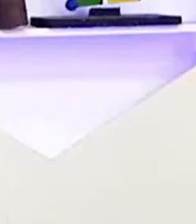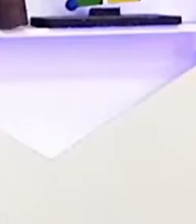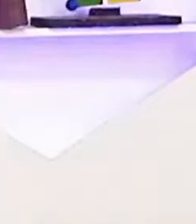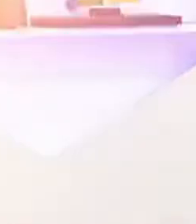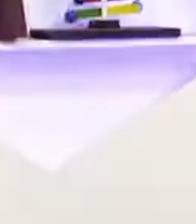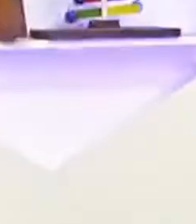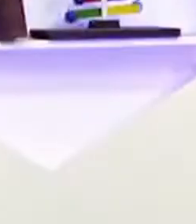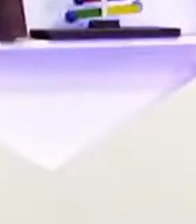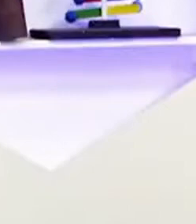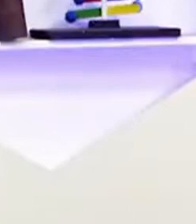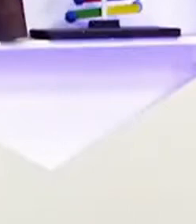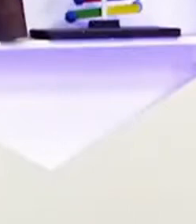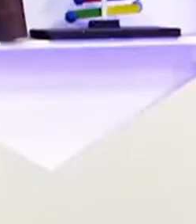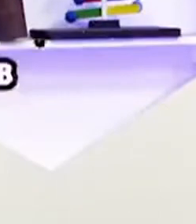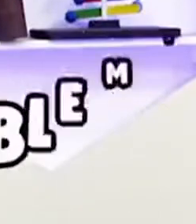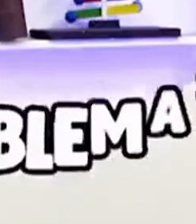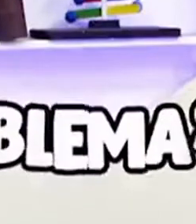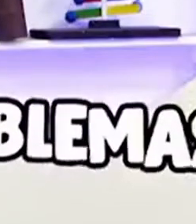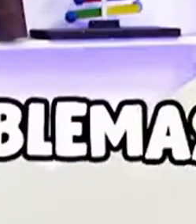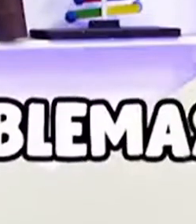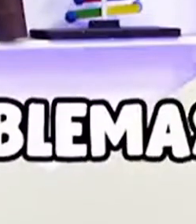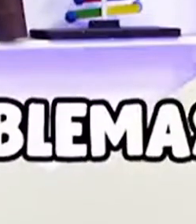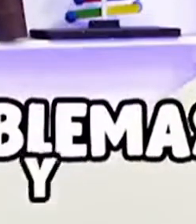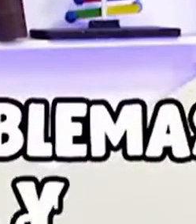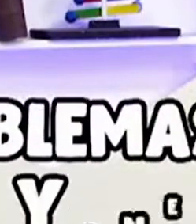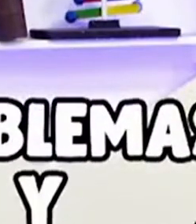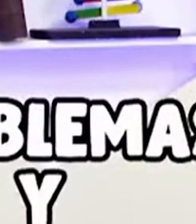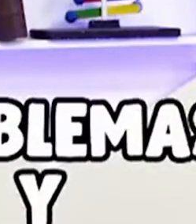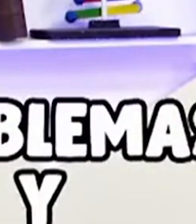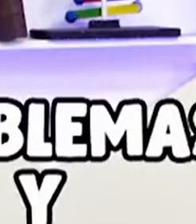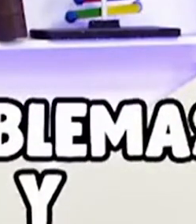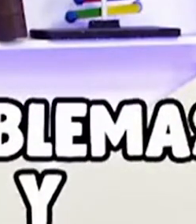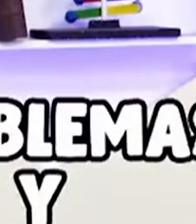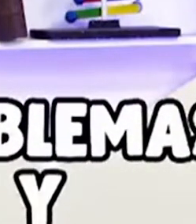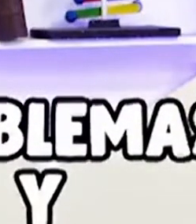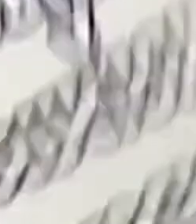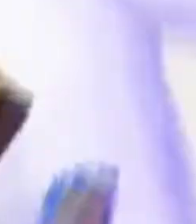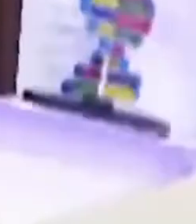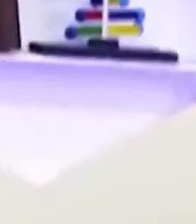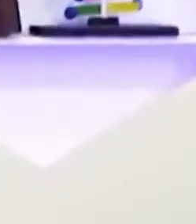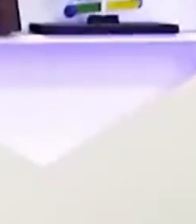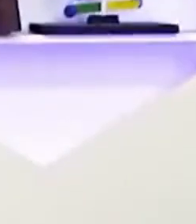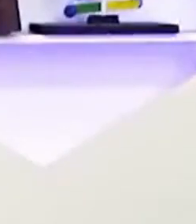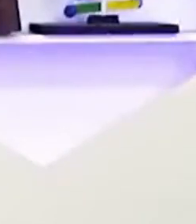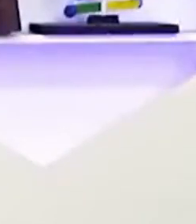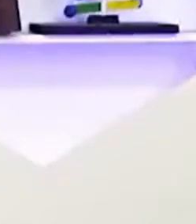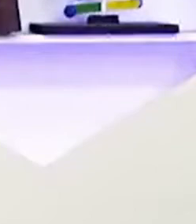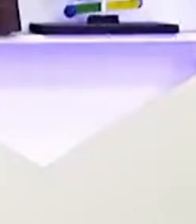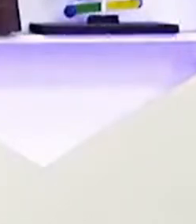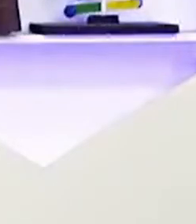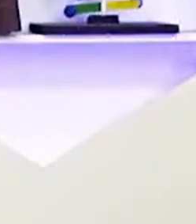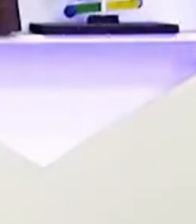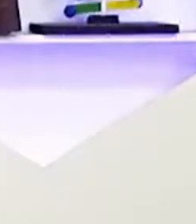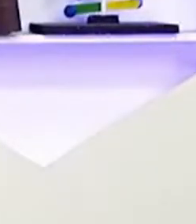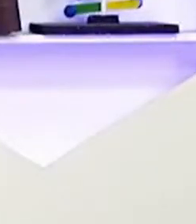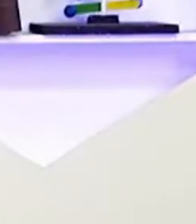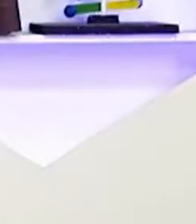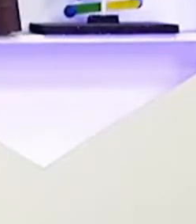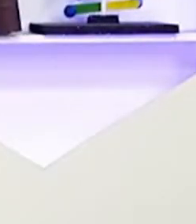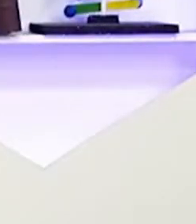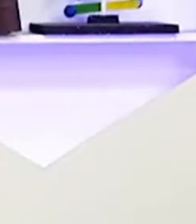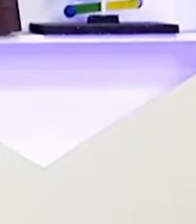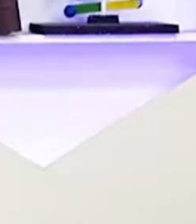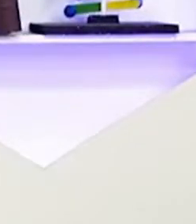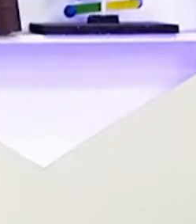descubrimientos y también problemas para darles solución. Tomen nota, chicas y chicos, de la promo